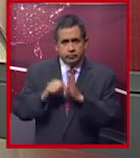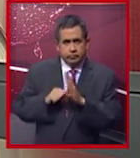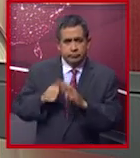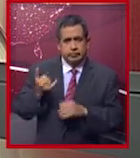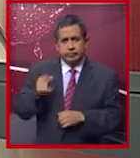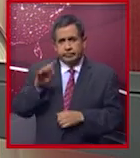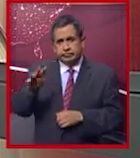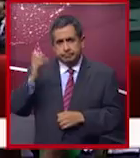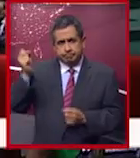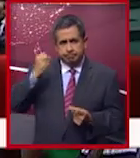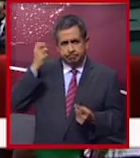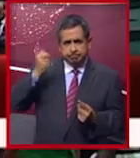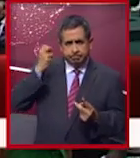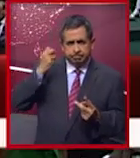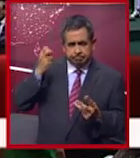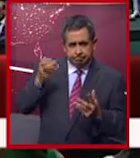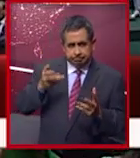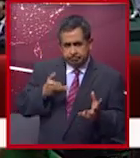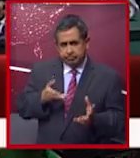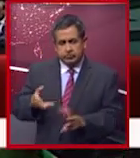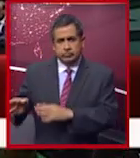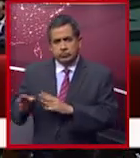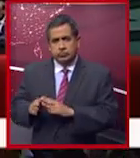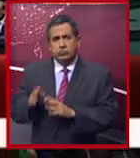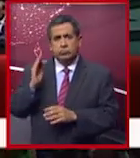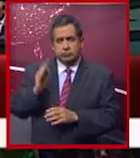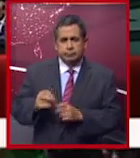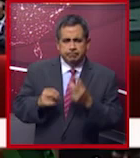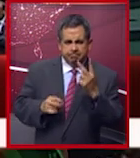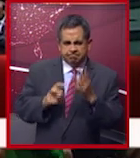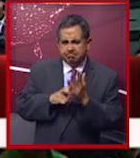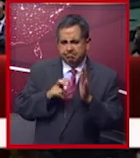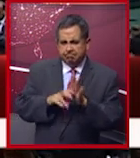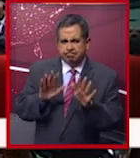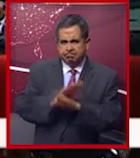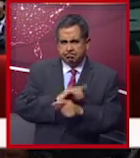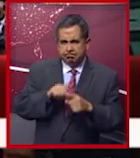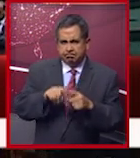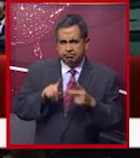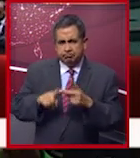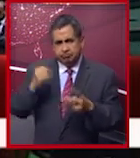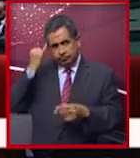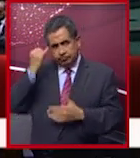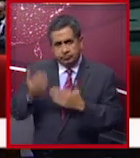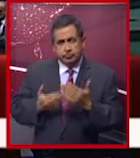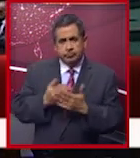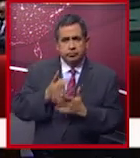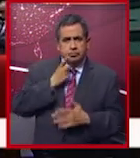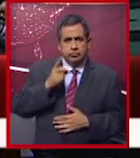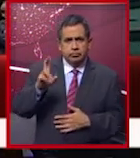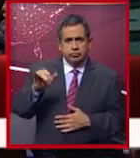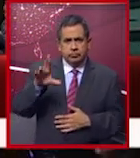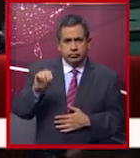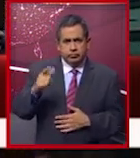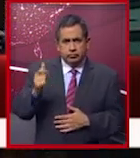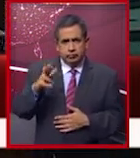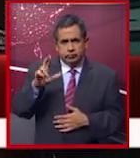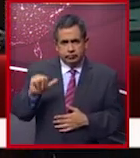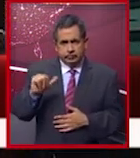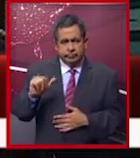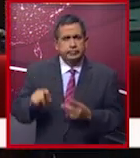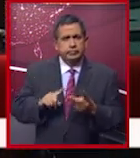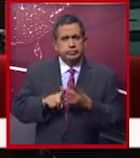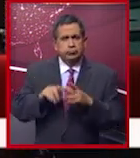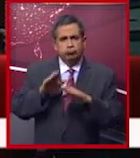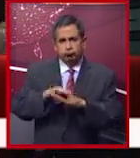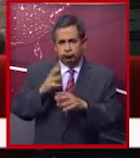y 19 oradores. En este apartado se aceptaron 2 reservas. Una de ellas fue presentada por el diputado Ricardo García Portilla,